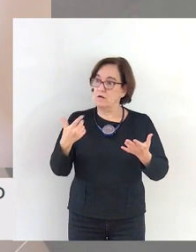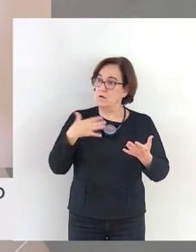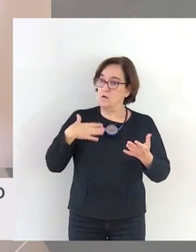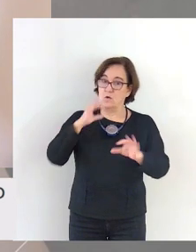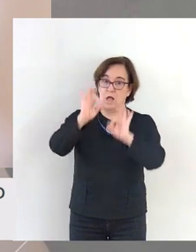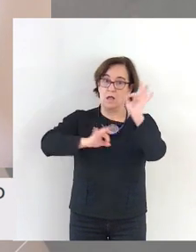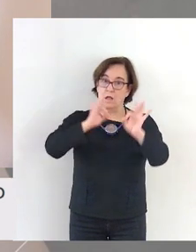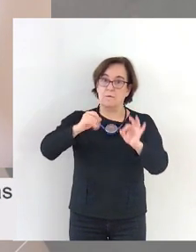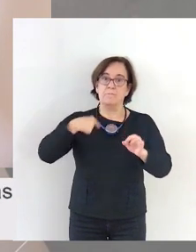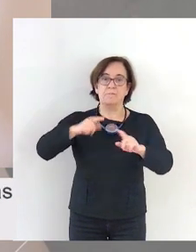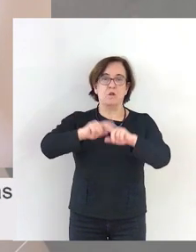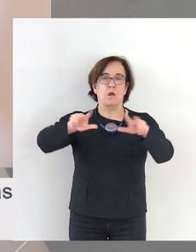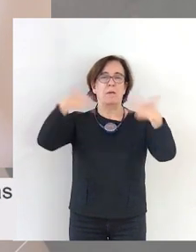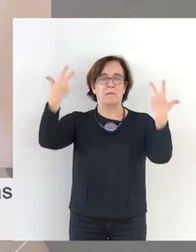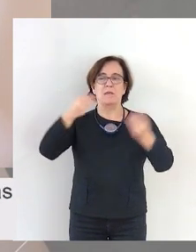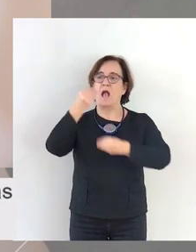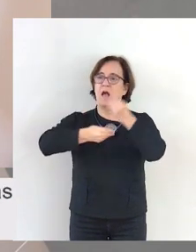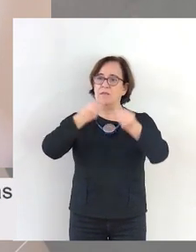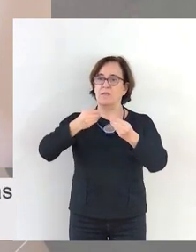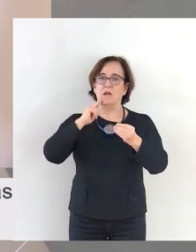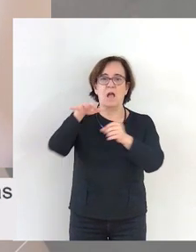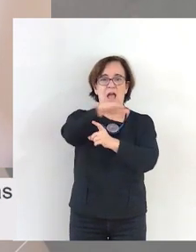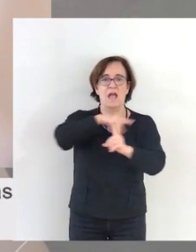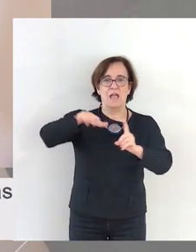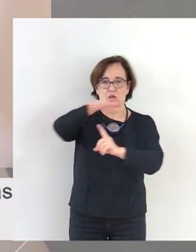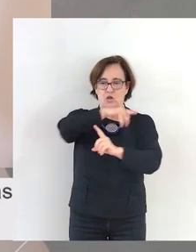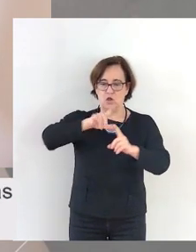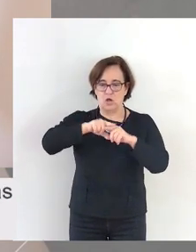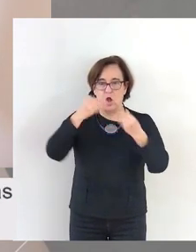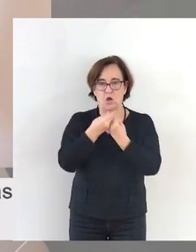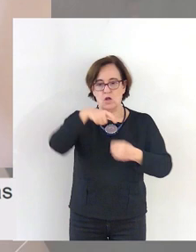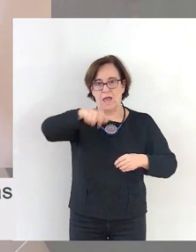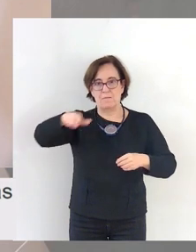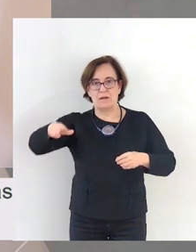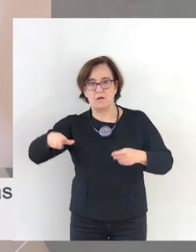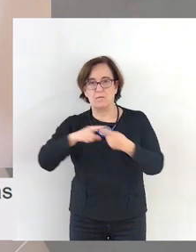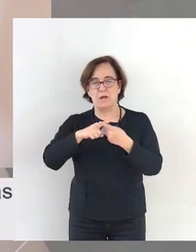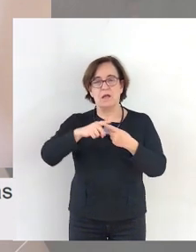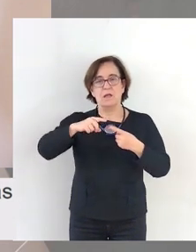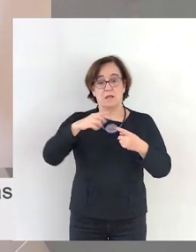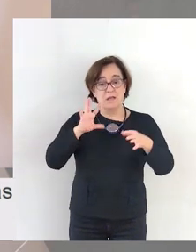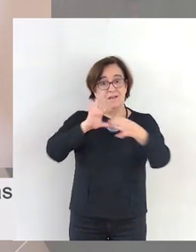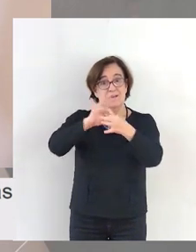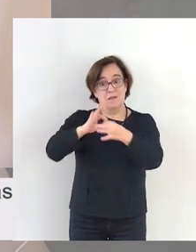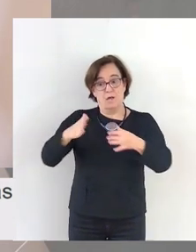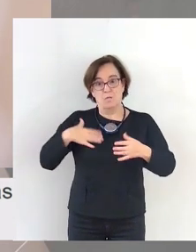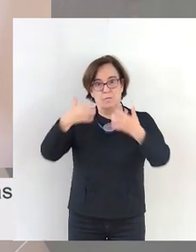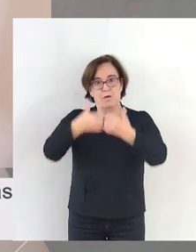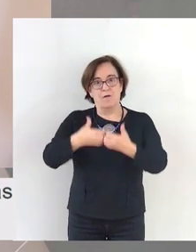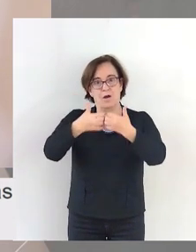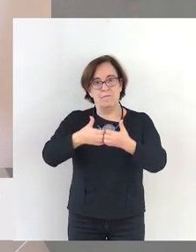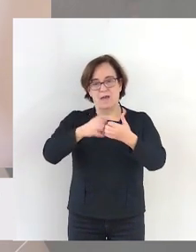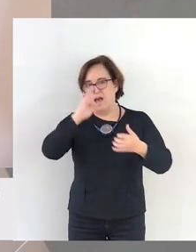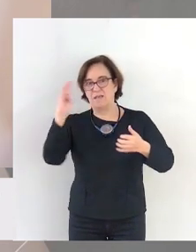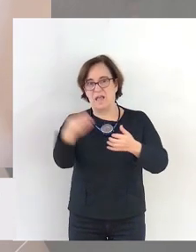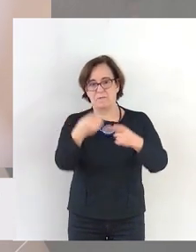organización nos permitan actuar en el entorno con las personas y respecto a nuestro propio funcionamiento